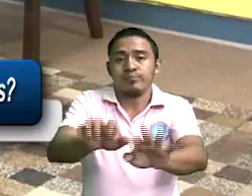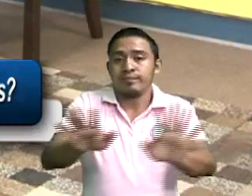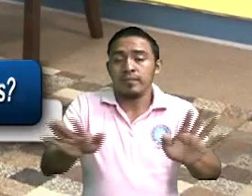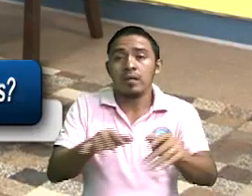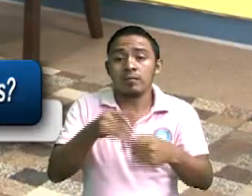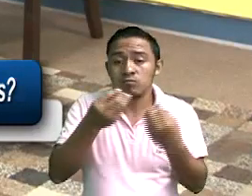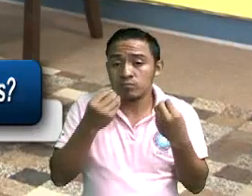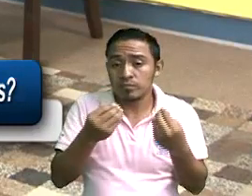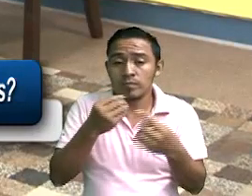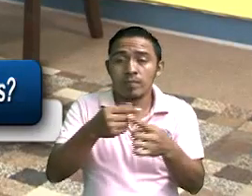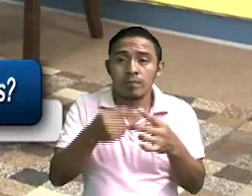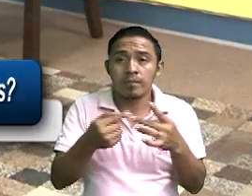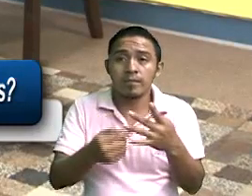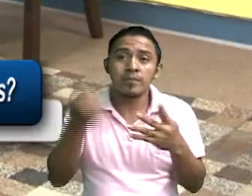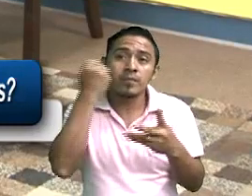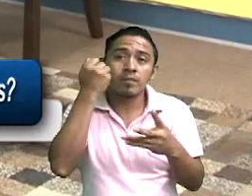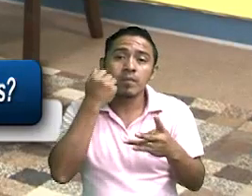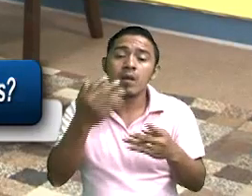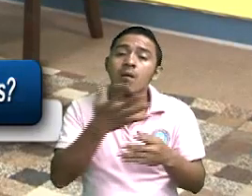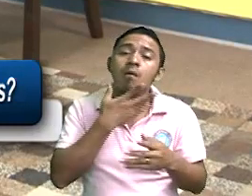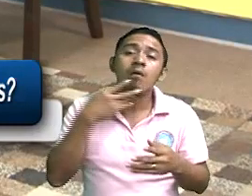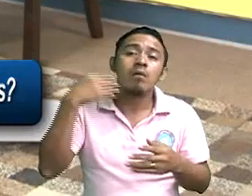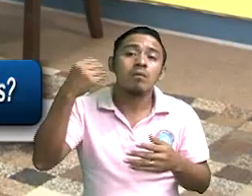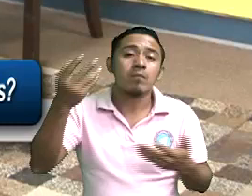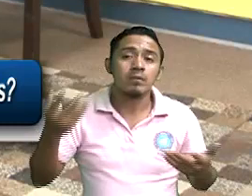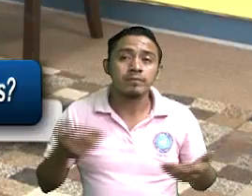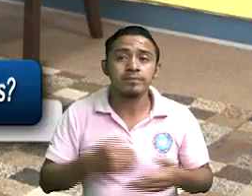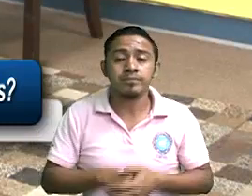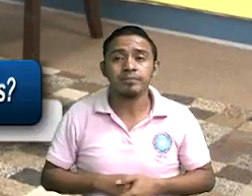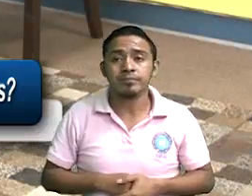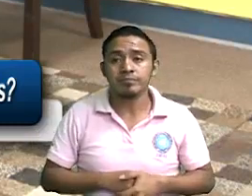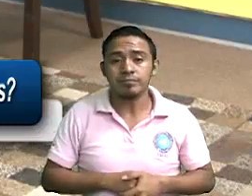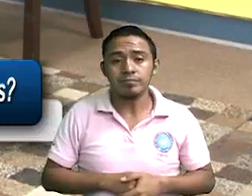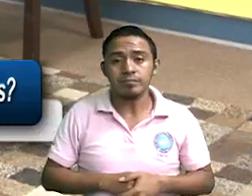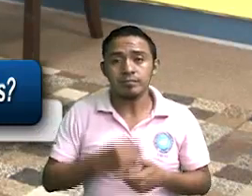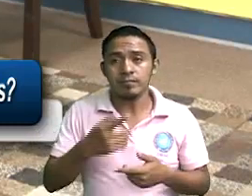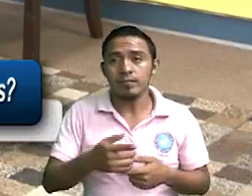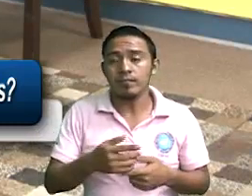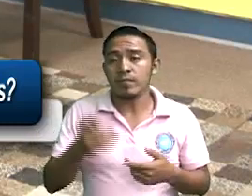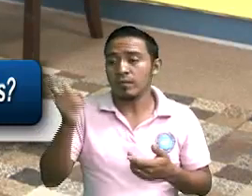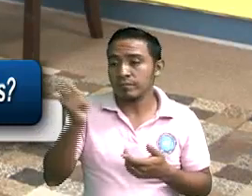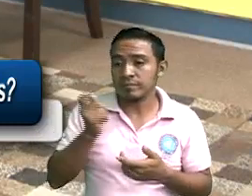estas enfermedades ocurren en pacientes jóvenes, muchos pacientes o están de